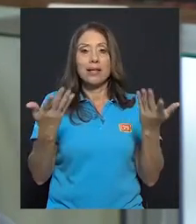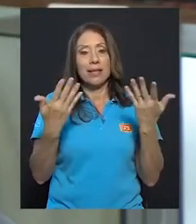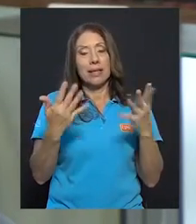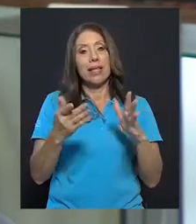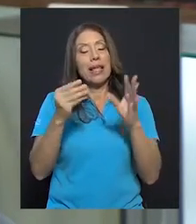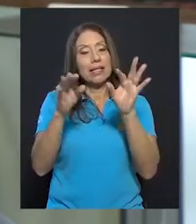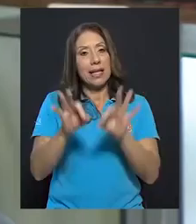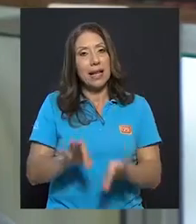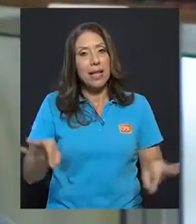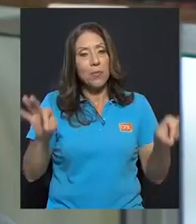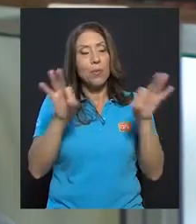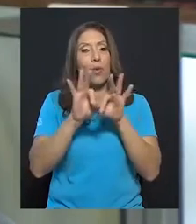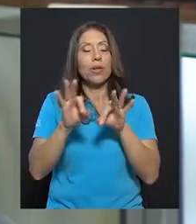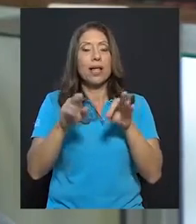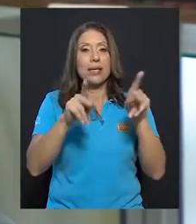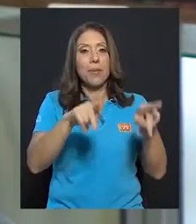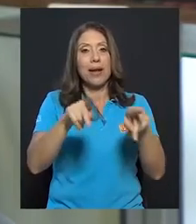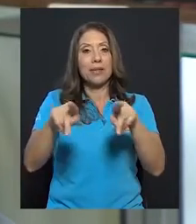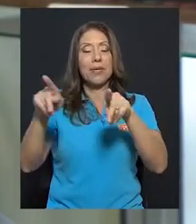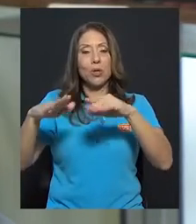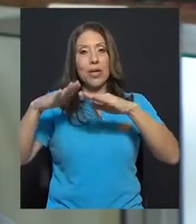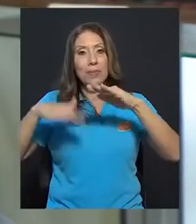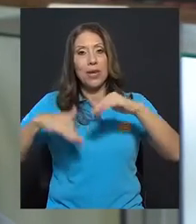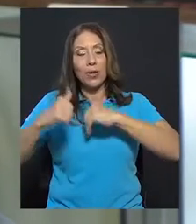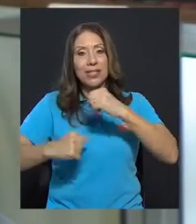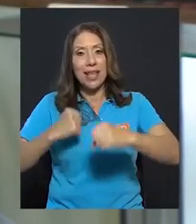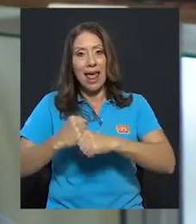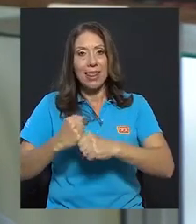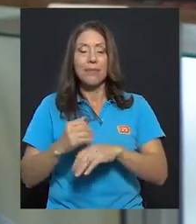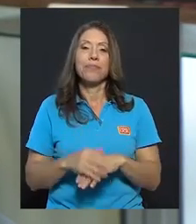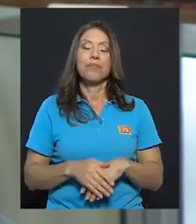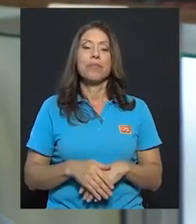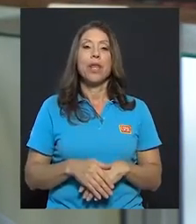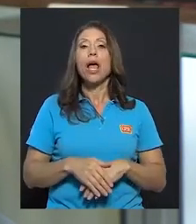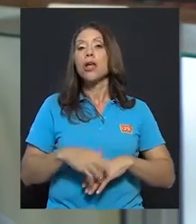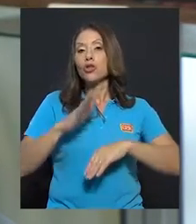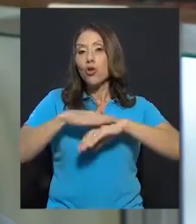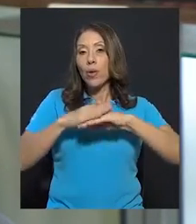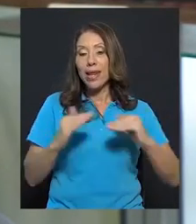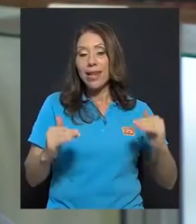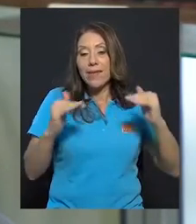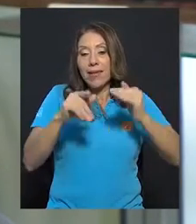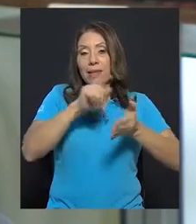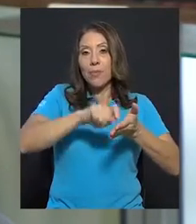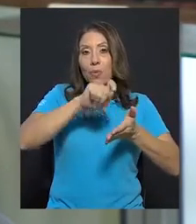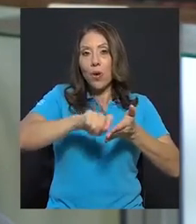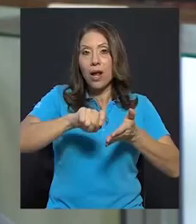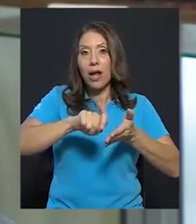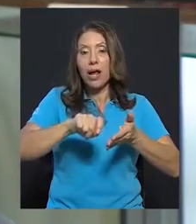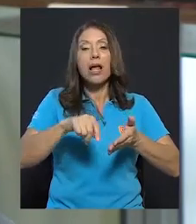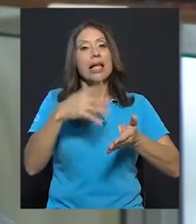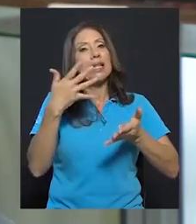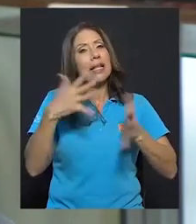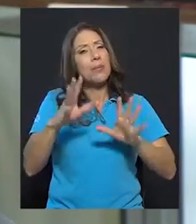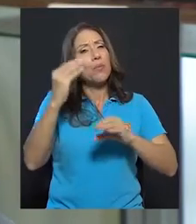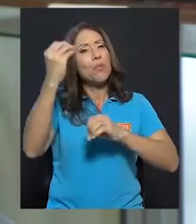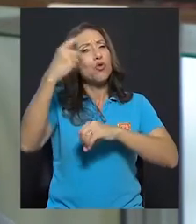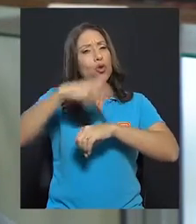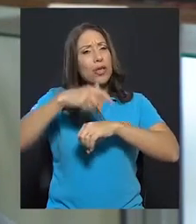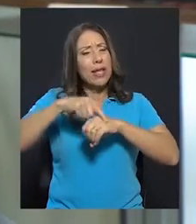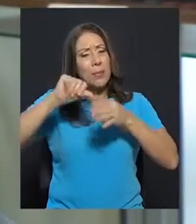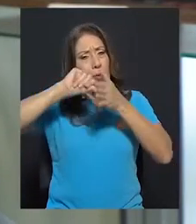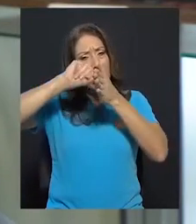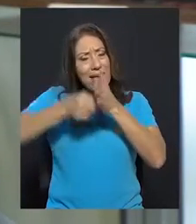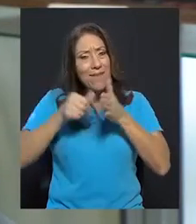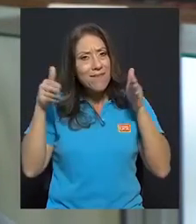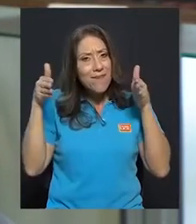que es de gran importancia para las personas menores de edad. En cuanto a primaria, como usted bien lo dice, el énfasis quizás por mucho tiempo fue